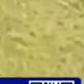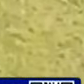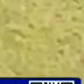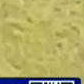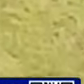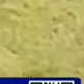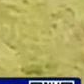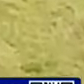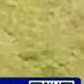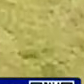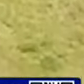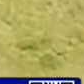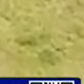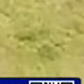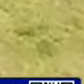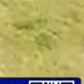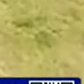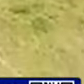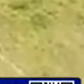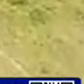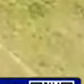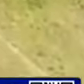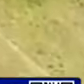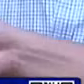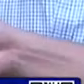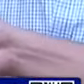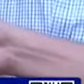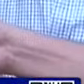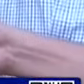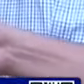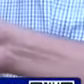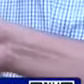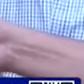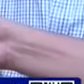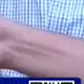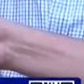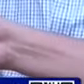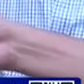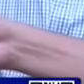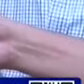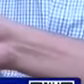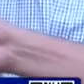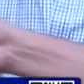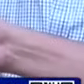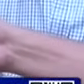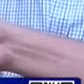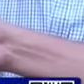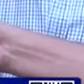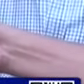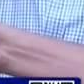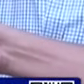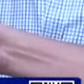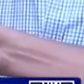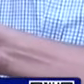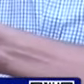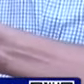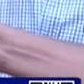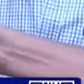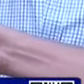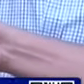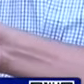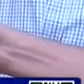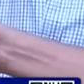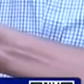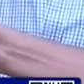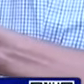interculturales que están allá en los predios de la subcentral. He huido porque no me voy a enfrentar a las balas y yo tengo que estar viva. Y ahora nos han despojado de todo.